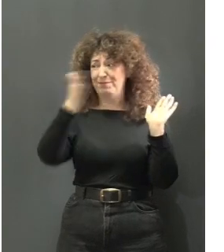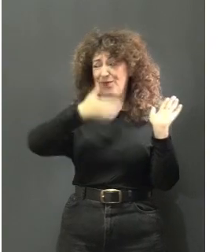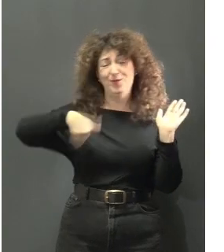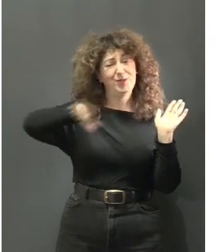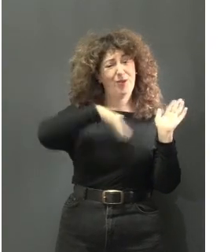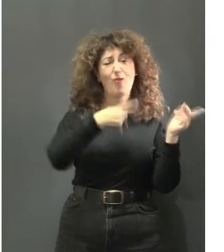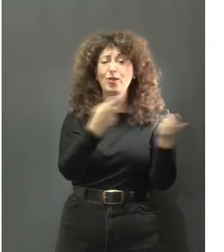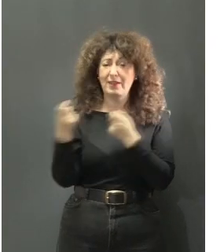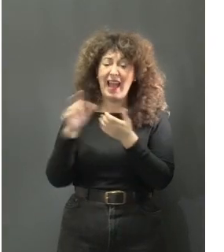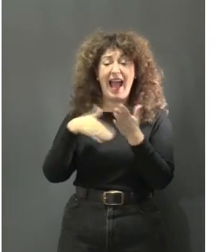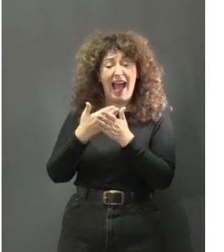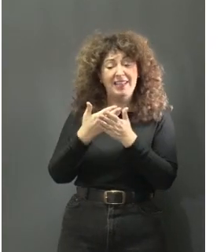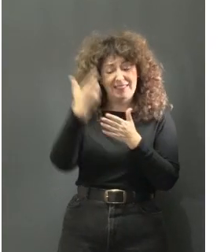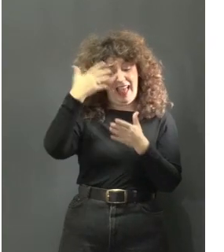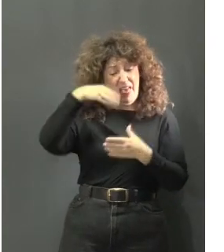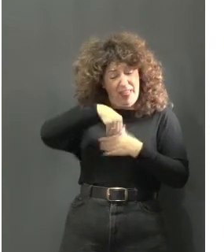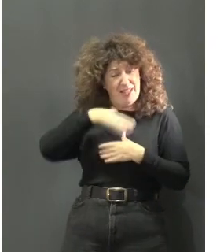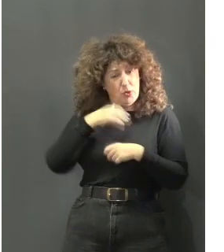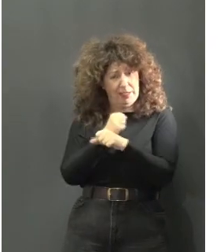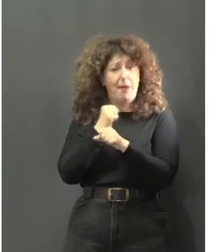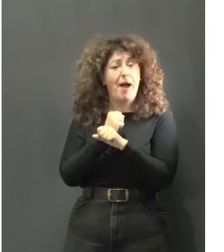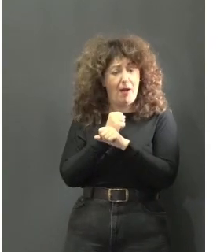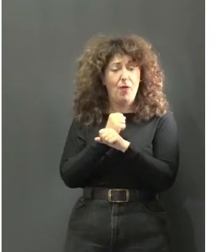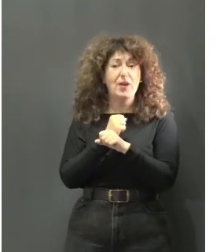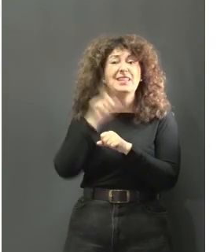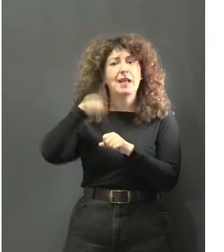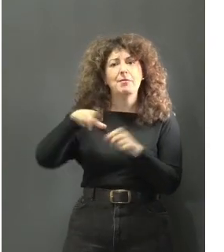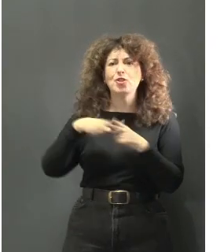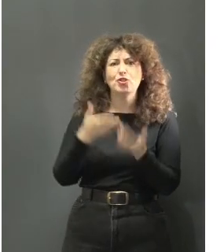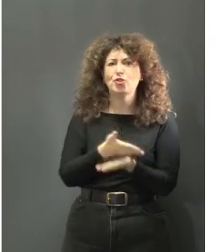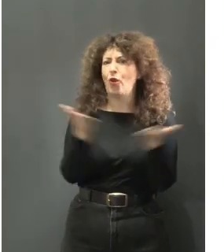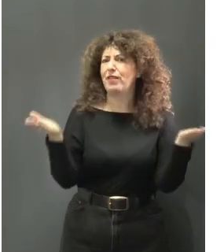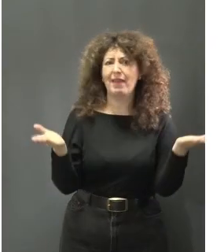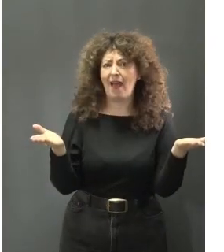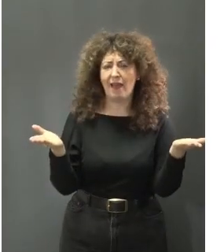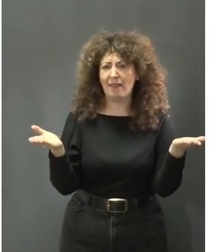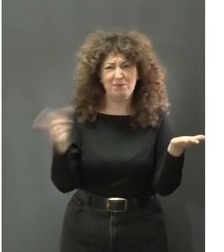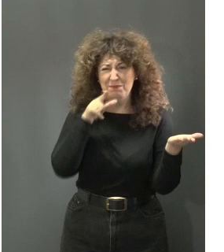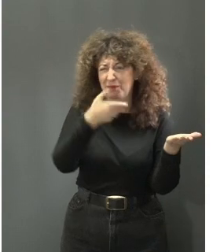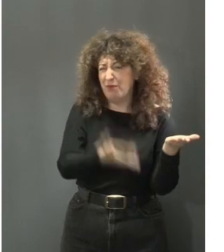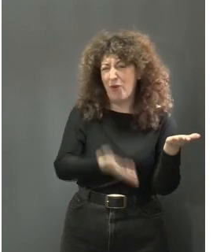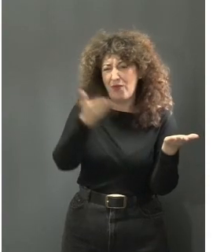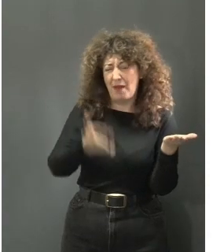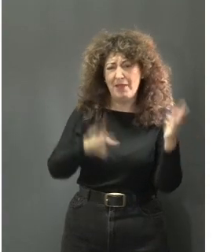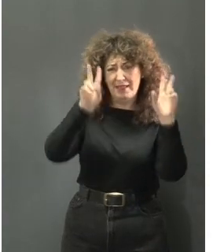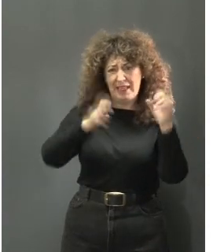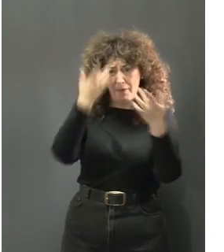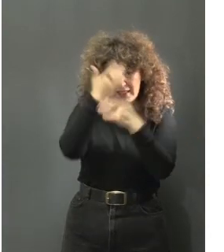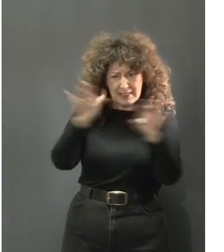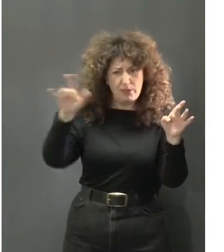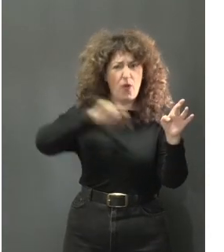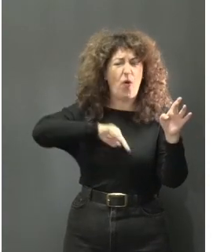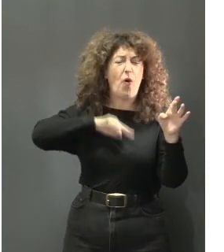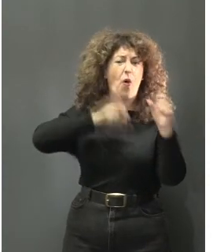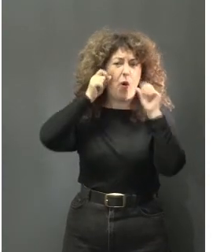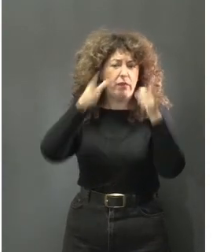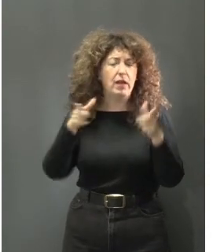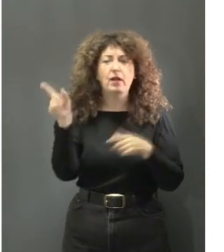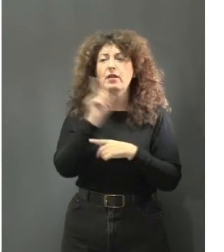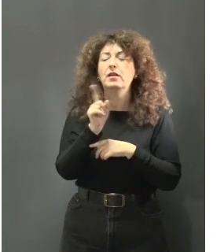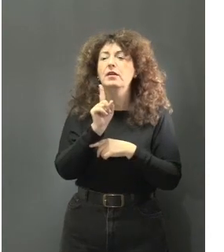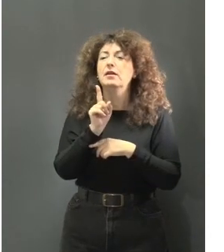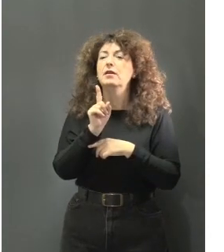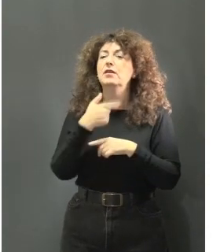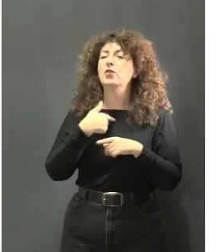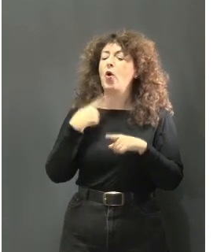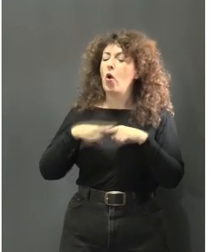nuestros propios trabajos, pero sobre todo en la sociedad general y las personas que están cara al público, que es fundamental, ¿no? No es ya decir dispongo de todos